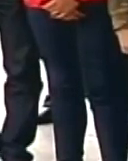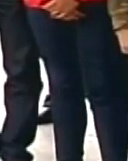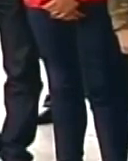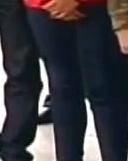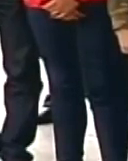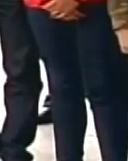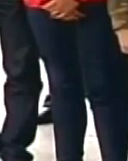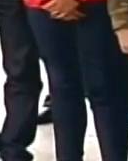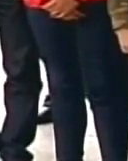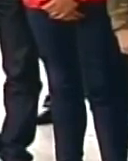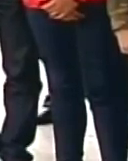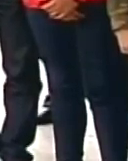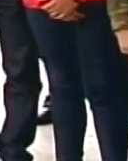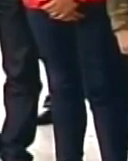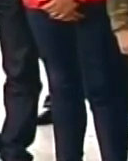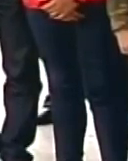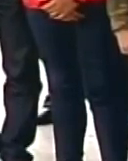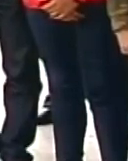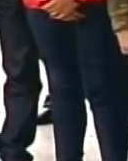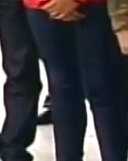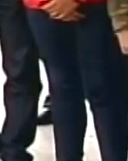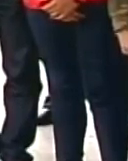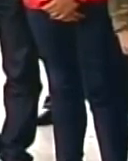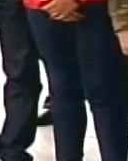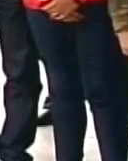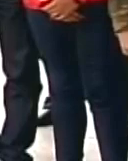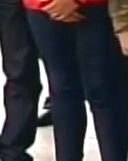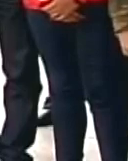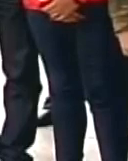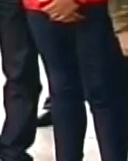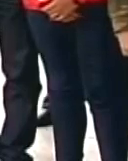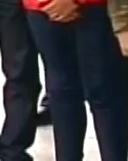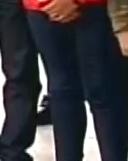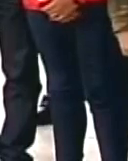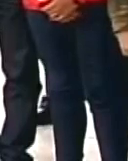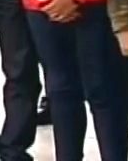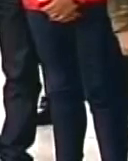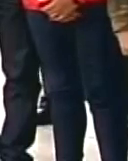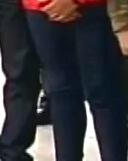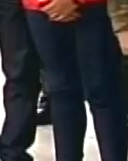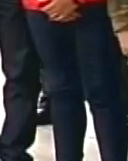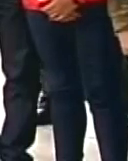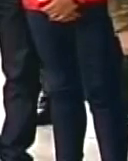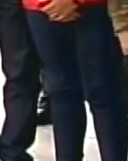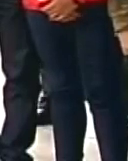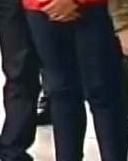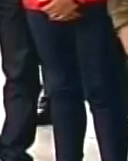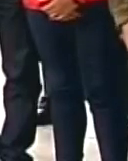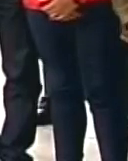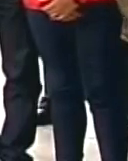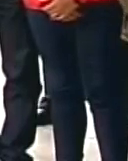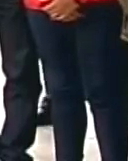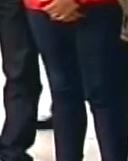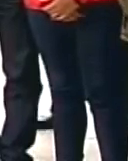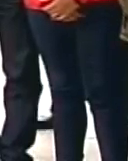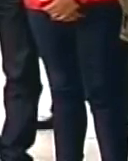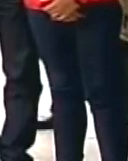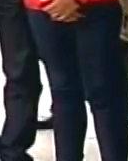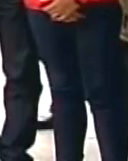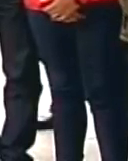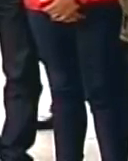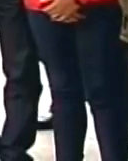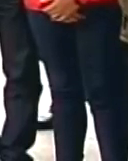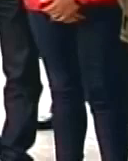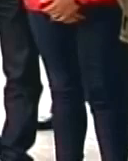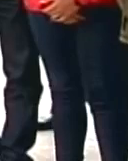saludarlos y saludarlas desde la Dirección Nacional del Partido Socialista Unido de Venezuela, que retoma sus habituales reuniones de los